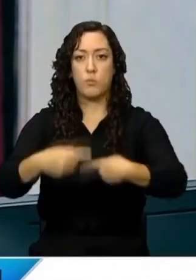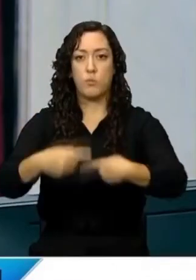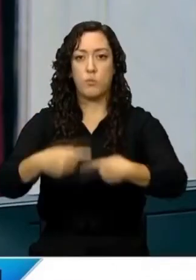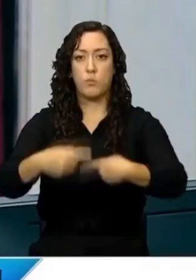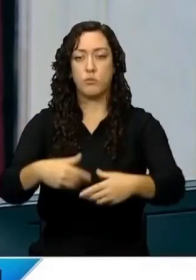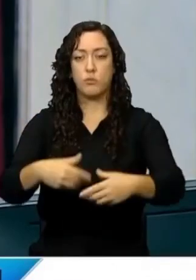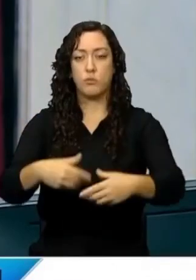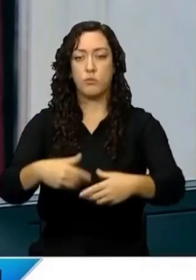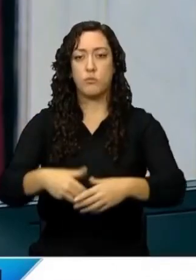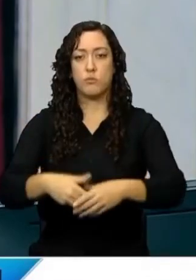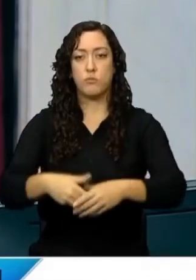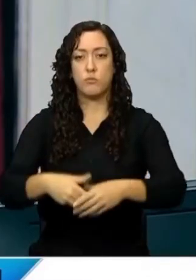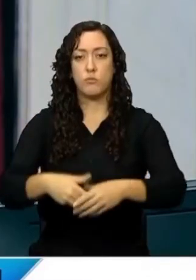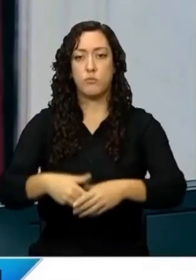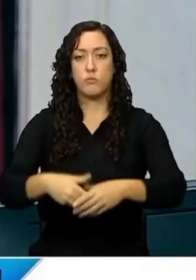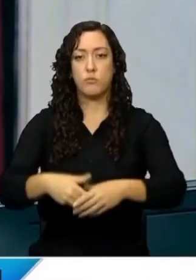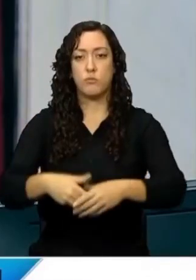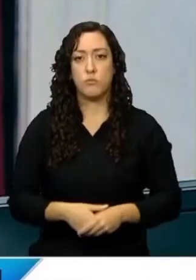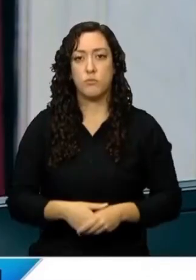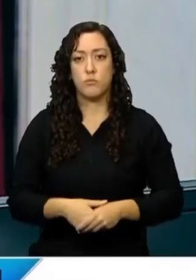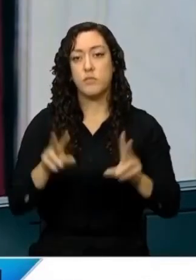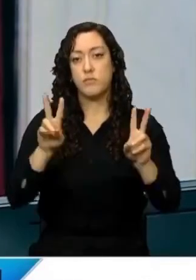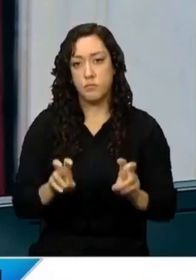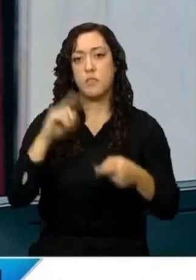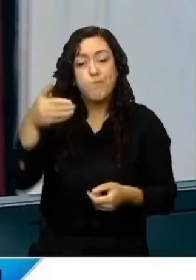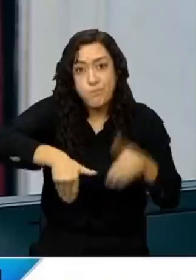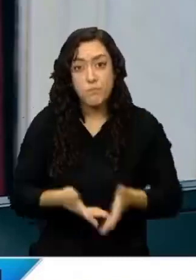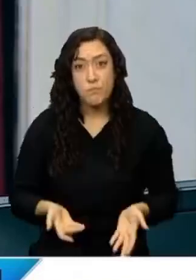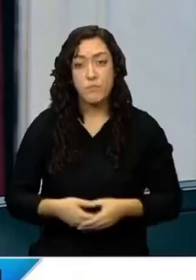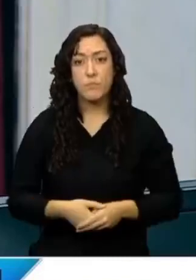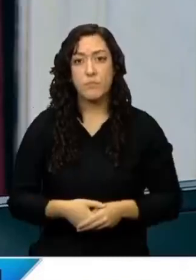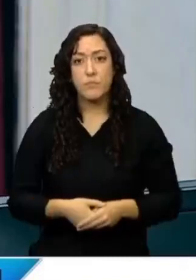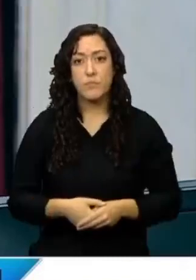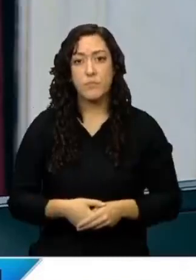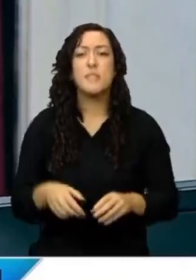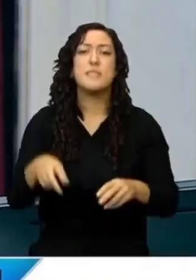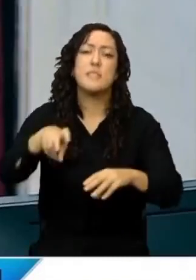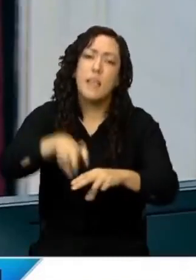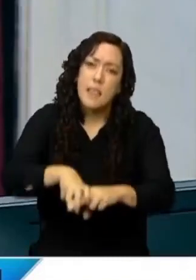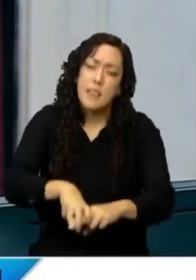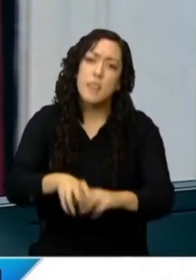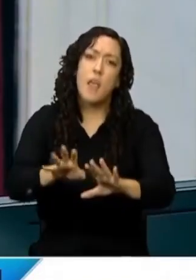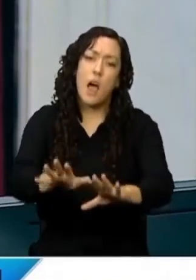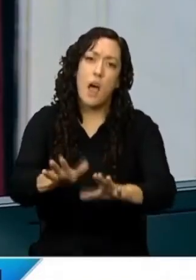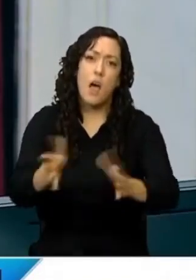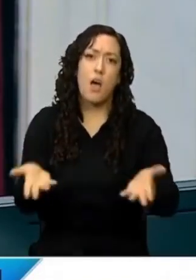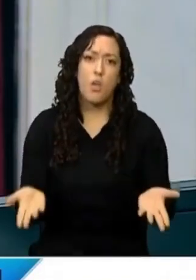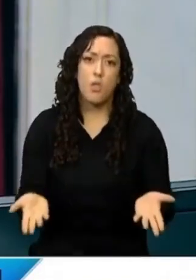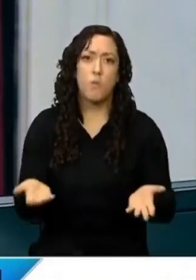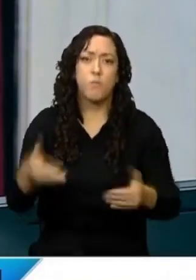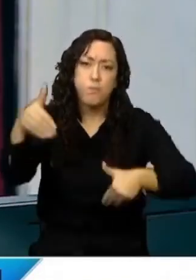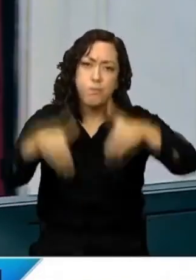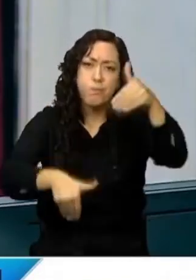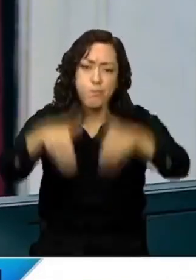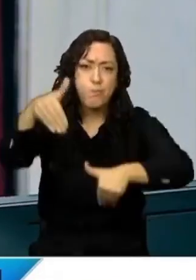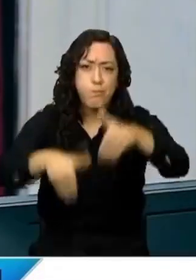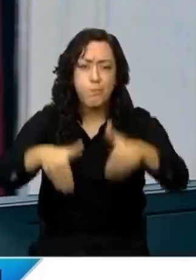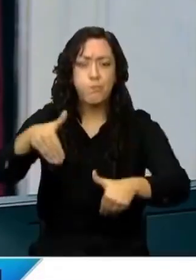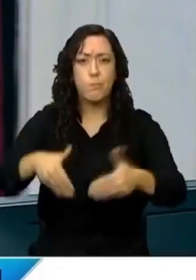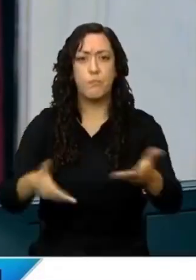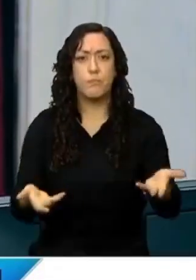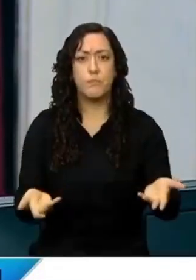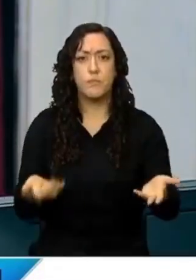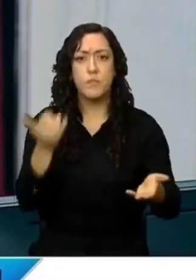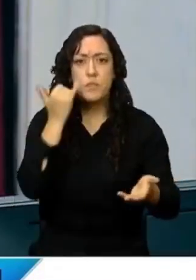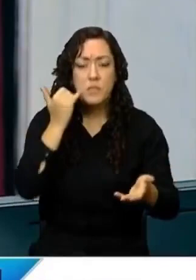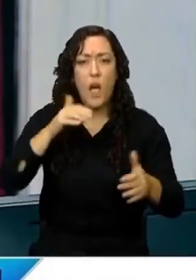Ya se votó anteriormente. Claro, van a votar. Sí. Si me lo hacen para ponerlo nuevo en pantalla. Voy a contar un poquito ya qué lo pasó votado, recién. El artículo